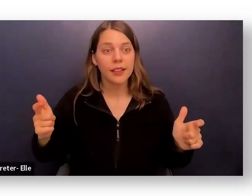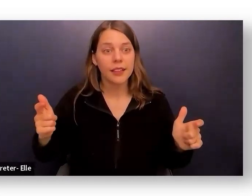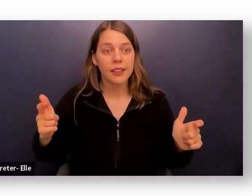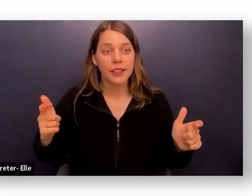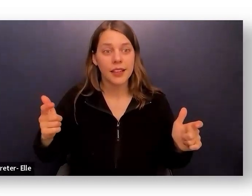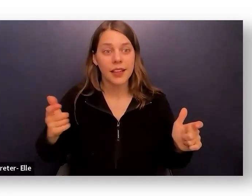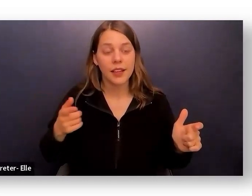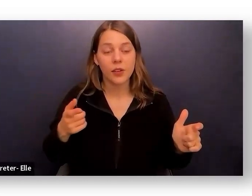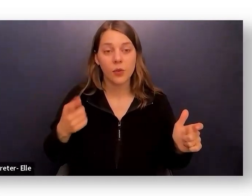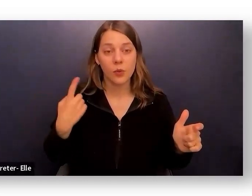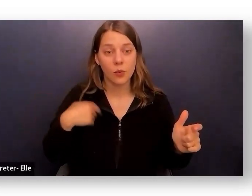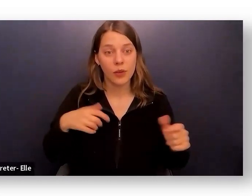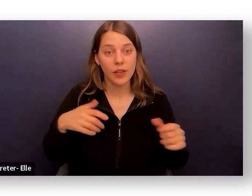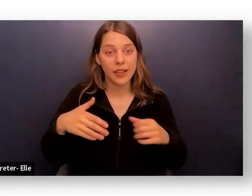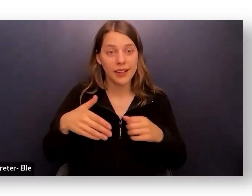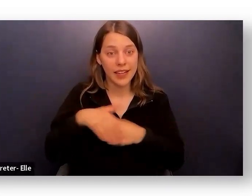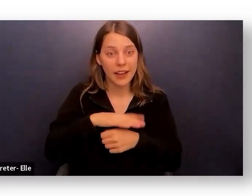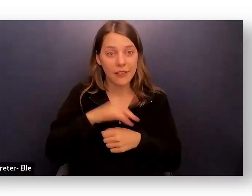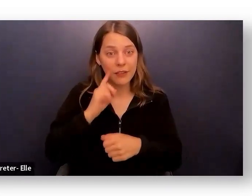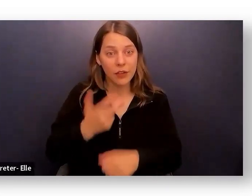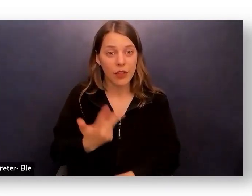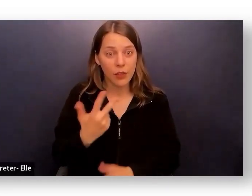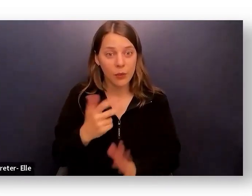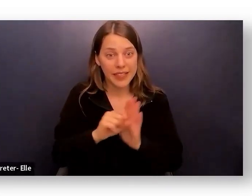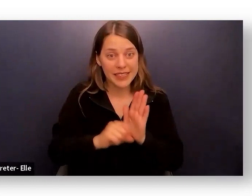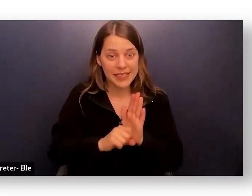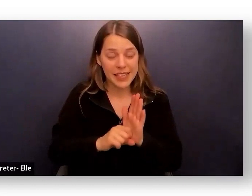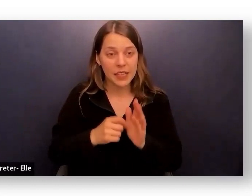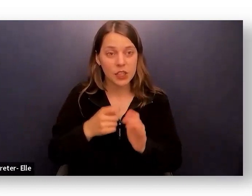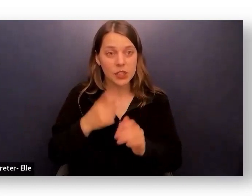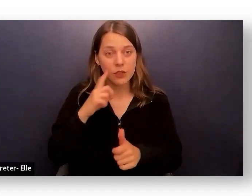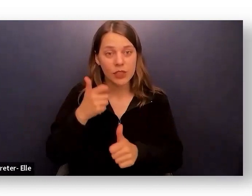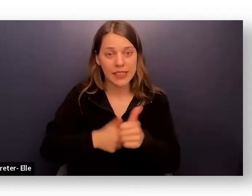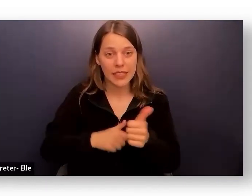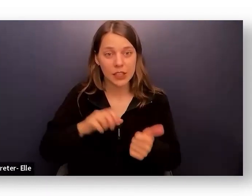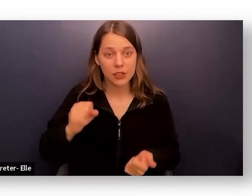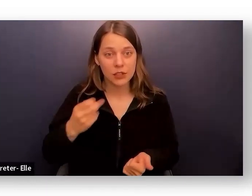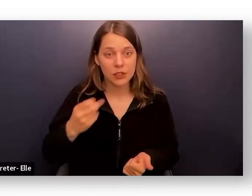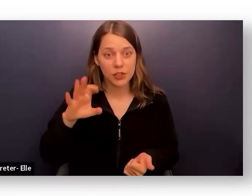Cada día un meteorólogo de guardia cubre 3 estados.